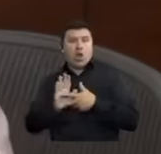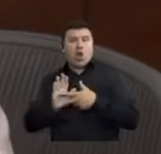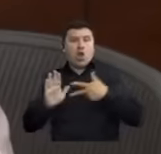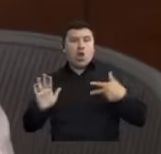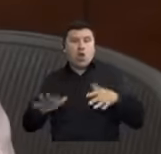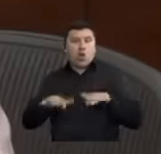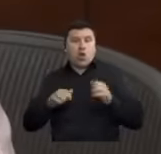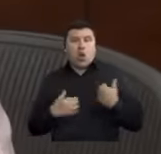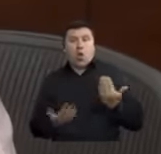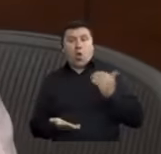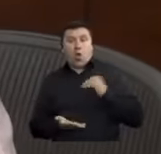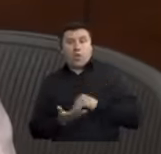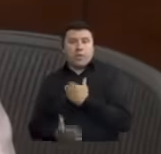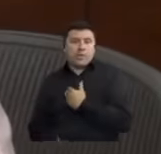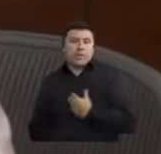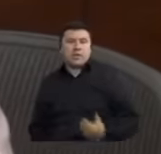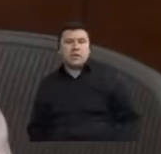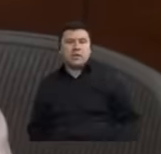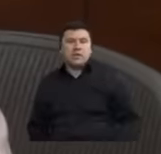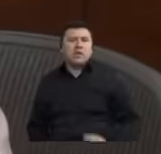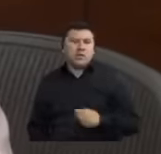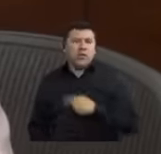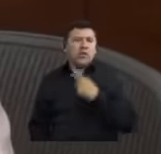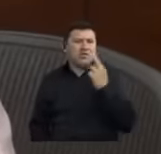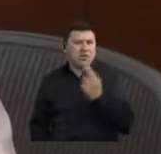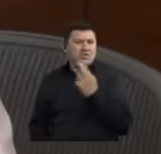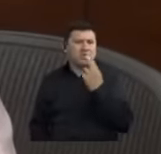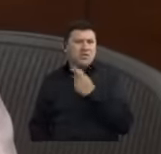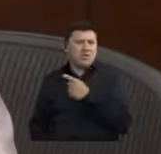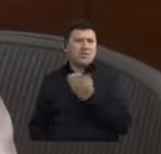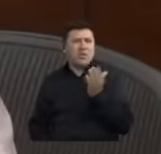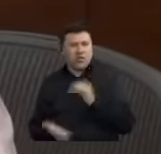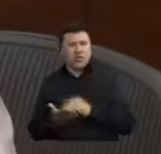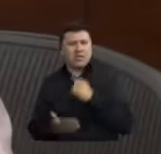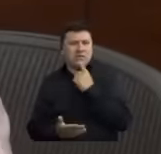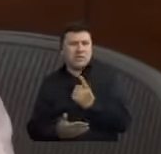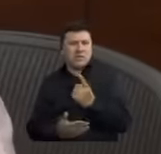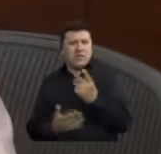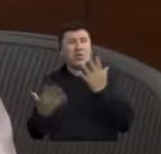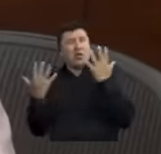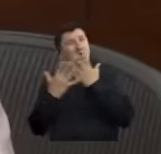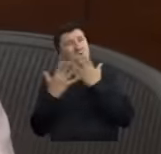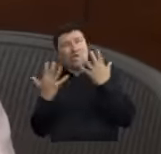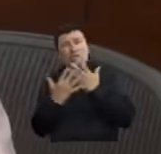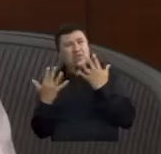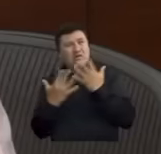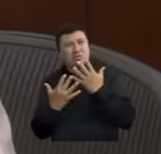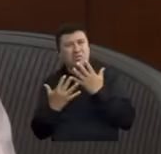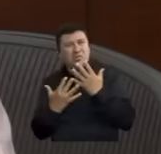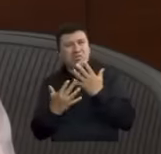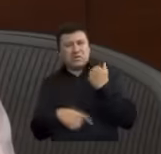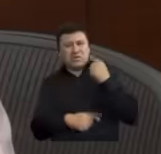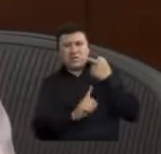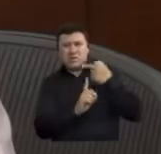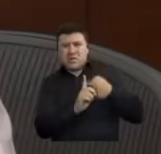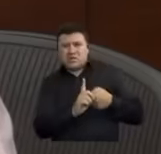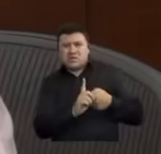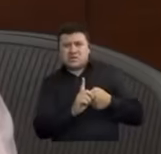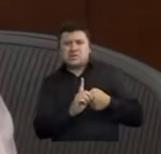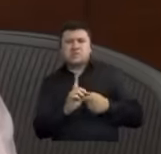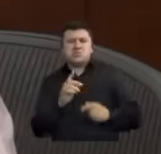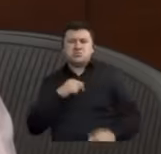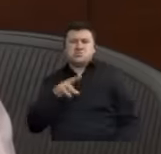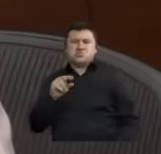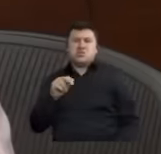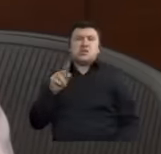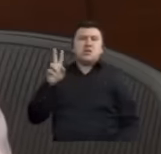para reelegirse, hoy lo repitió después de generar mensajes confusos durante todo este mes.